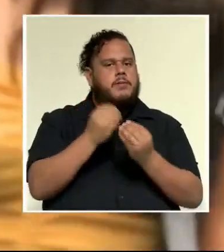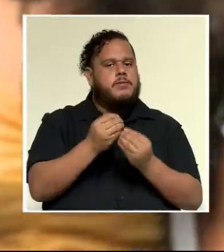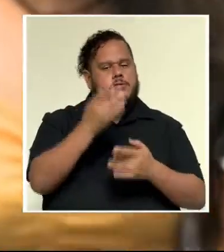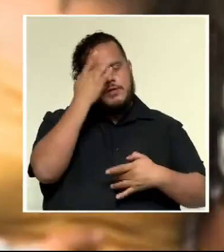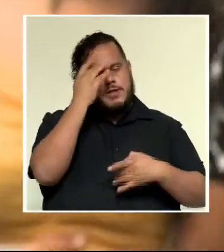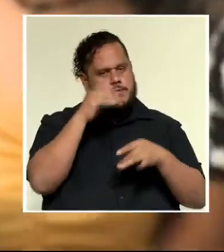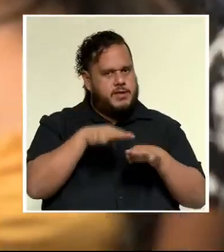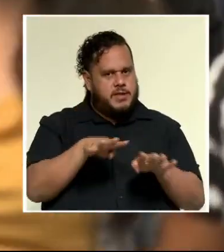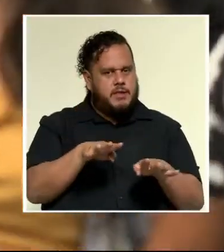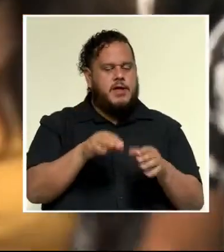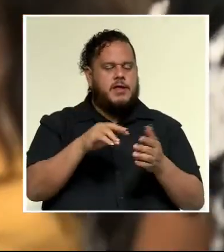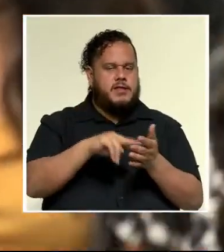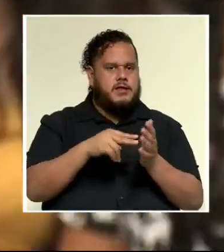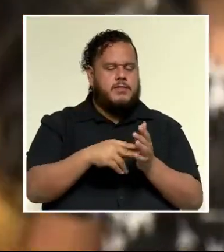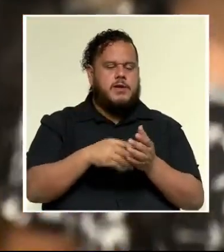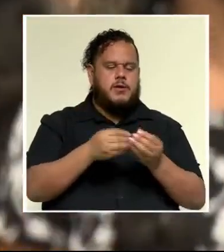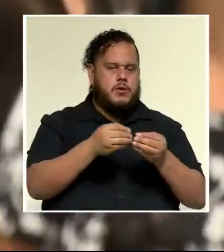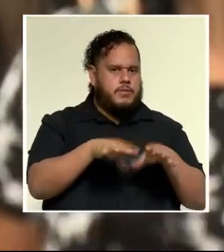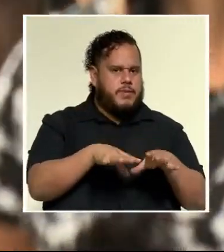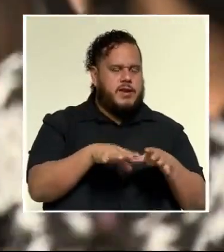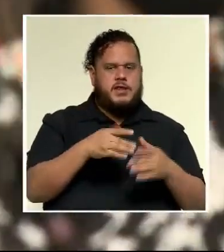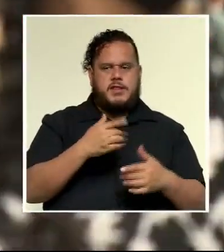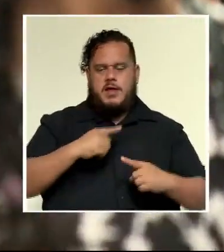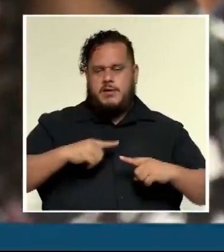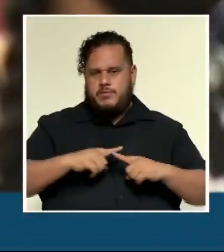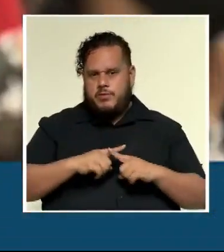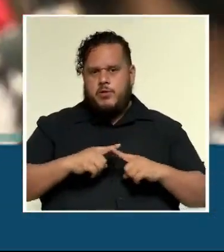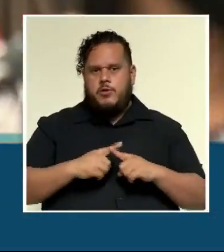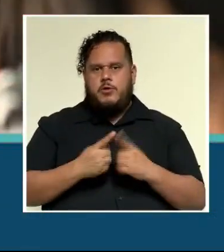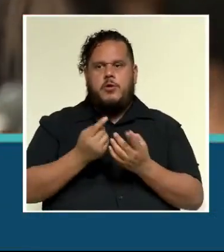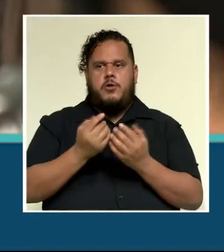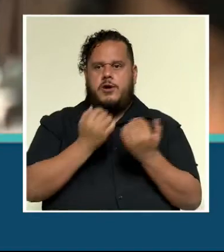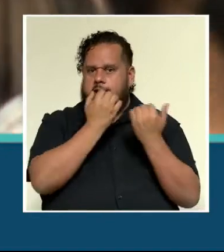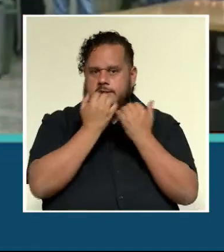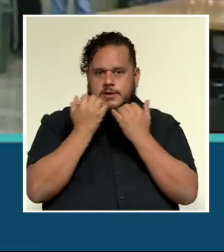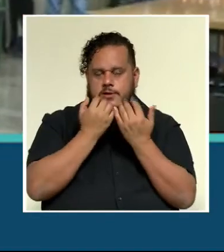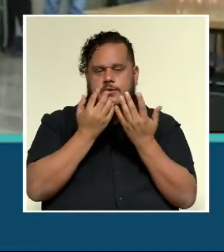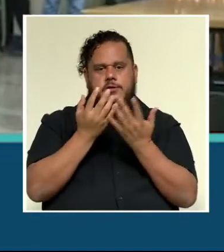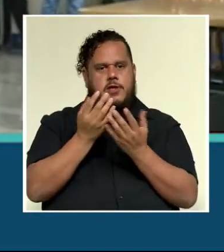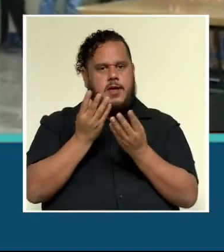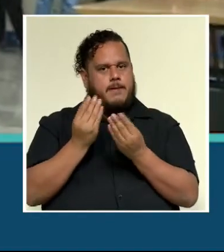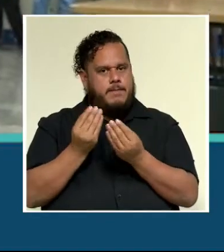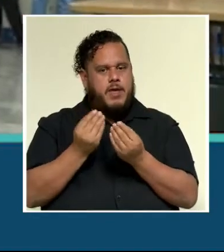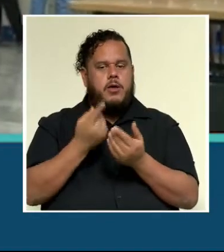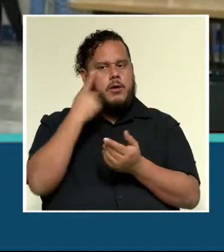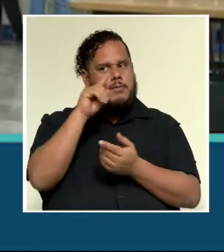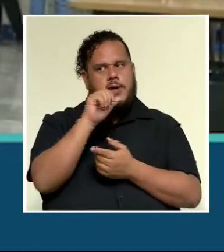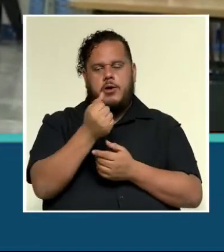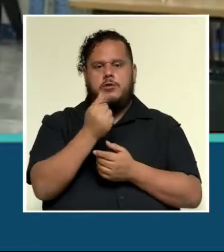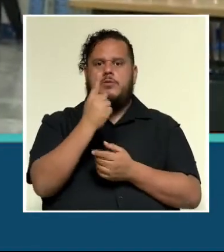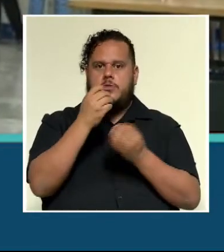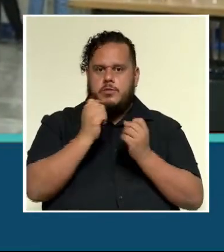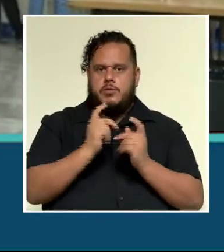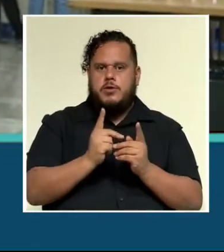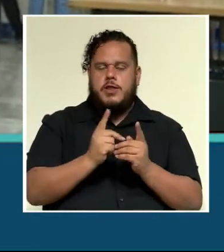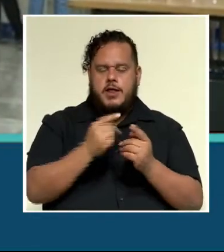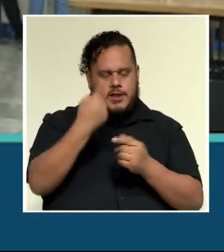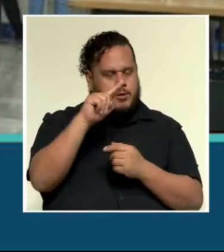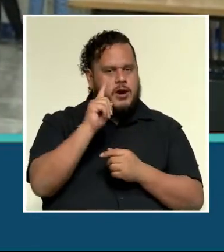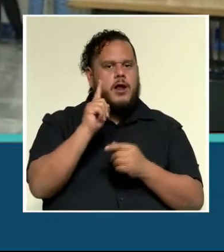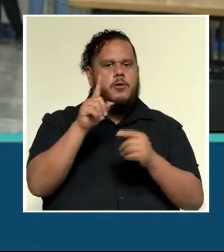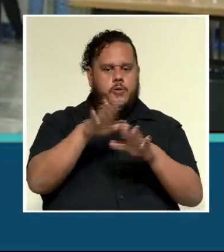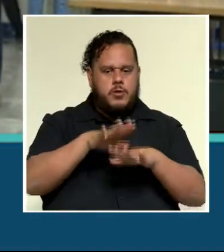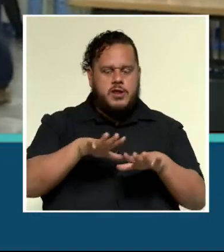pandemia significó pérdida, dolor, angustia, incertidumbre y miedo, para otros también fue una oportunidad de conseguir un espacio